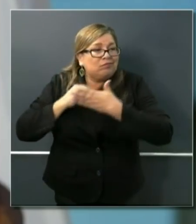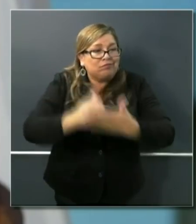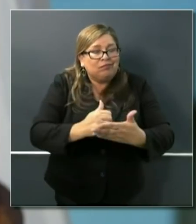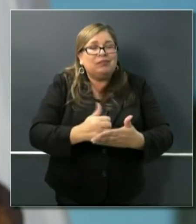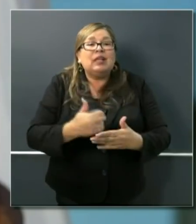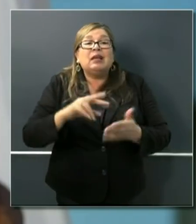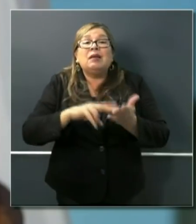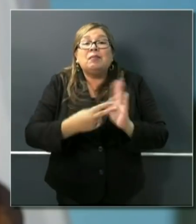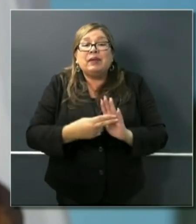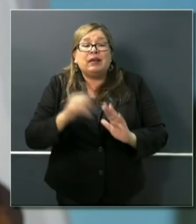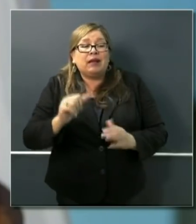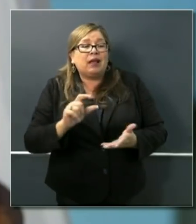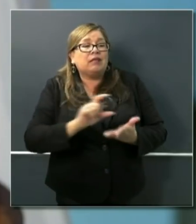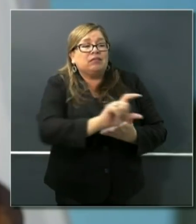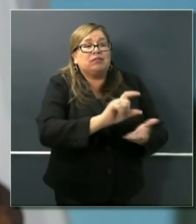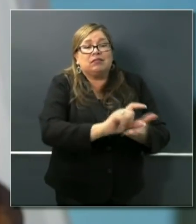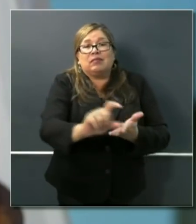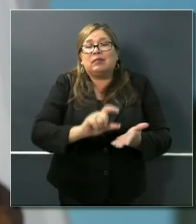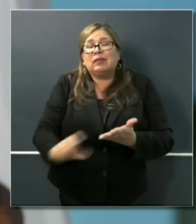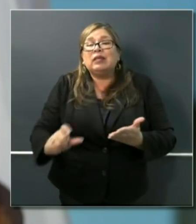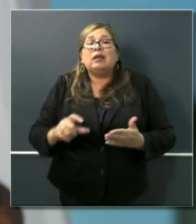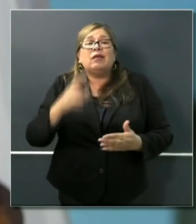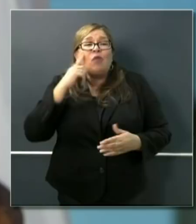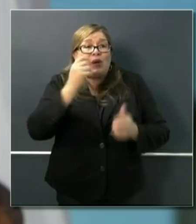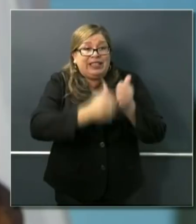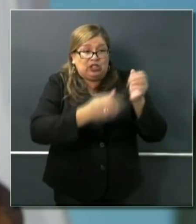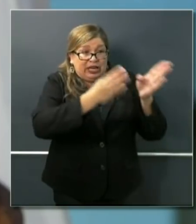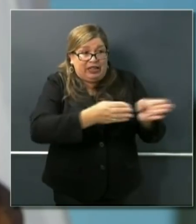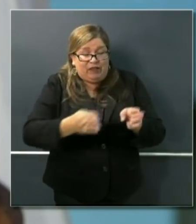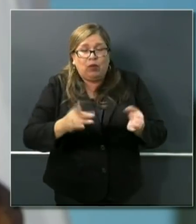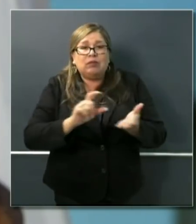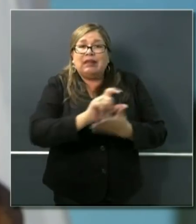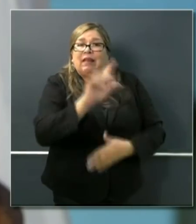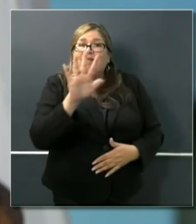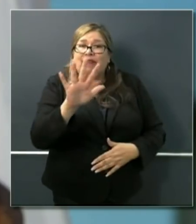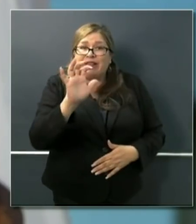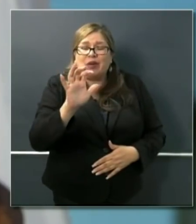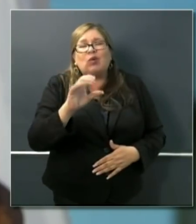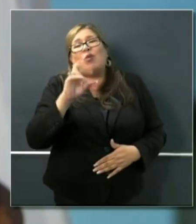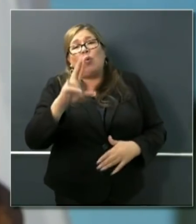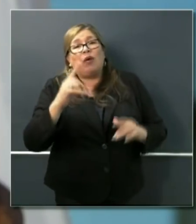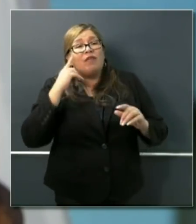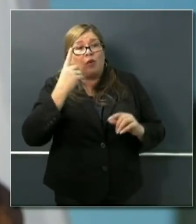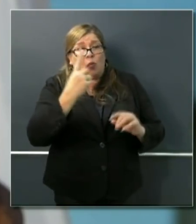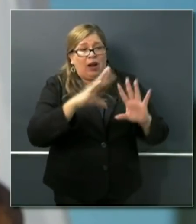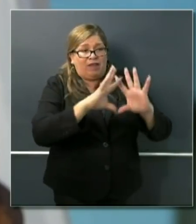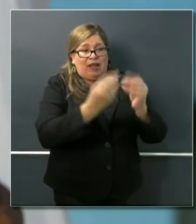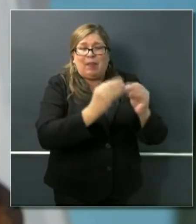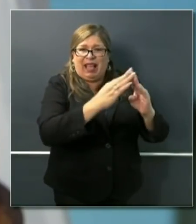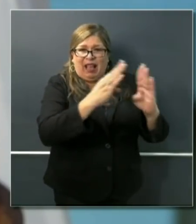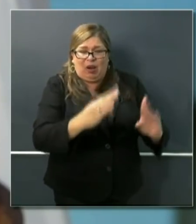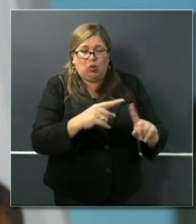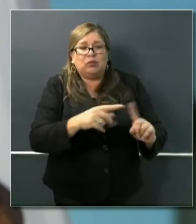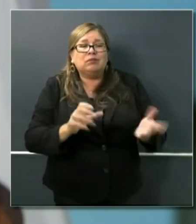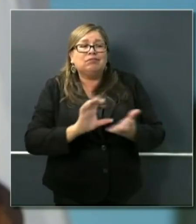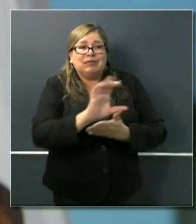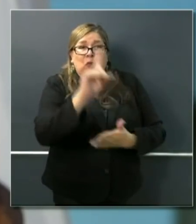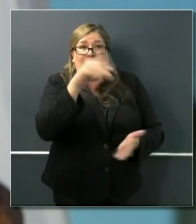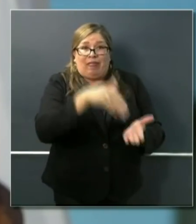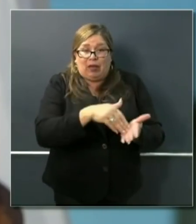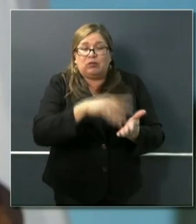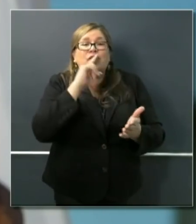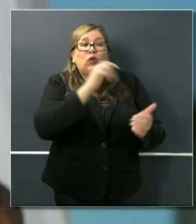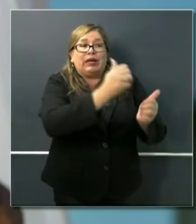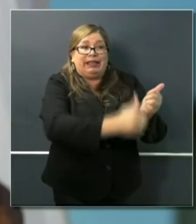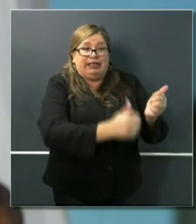$75 millones en total. El resto del dinero será distribuido a entidades benéficas que sirven a la comunidad inmigrante. Las personas podrán solicitar